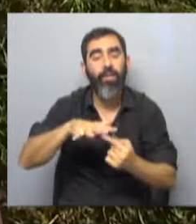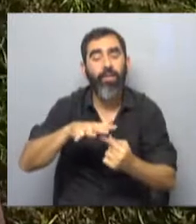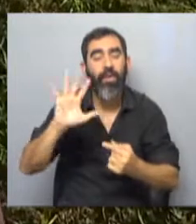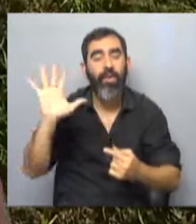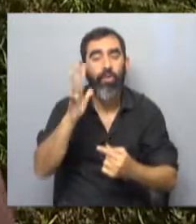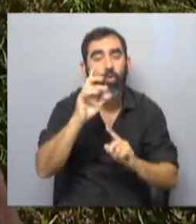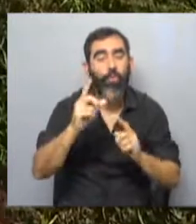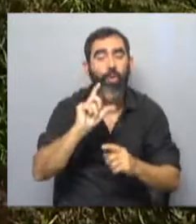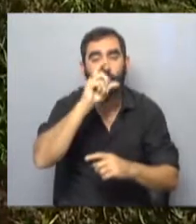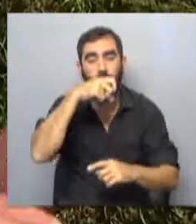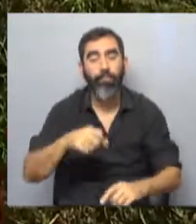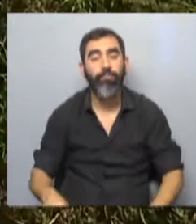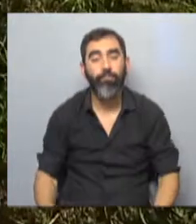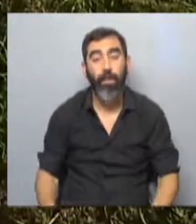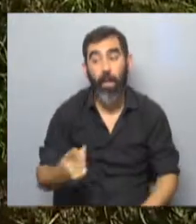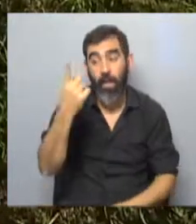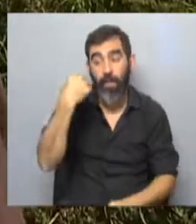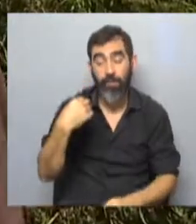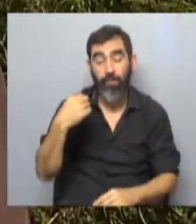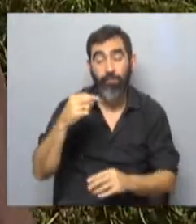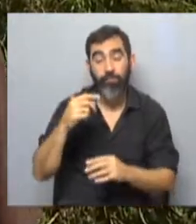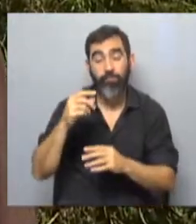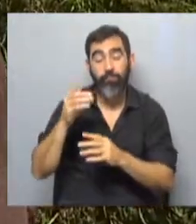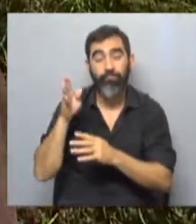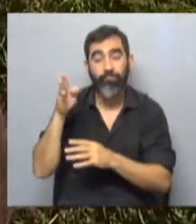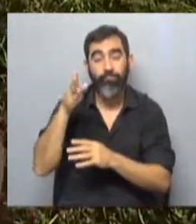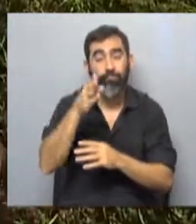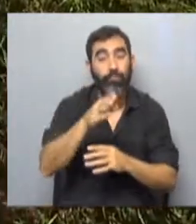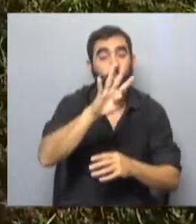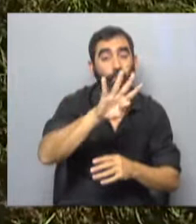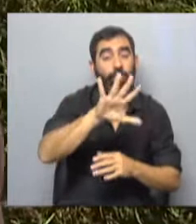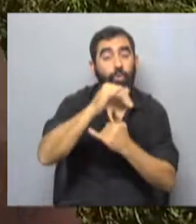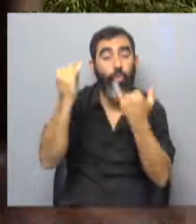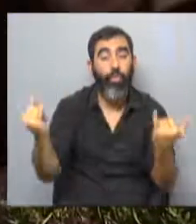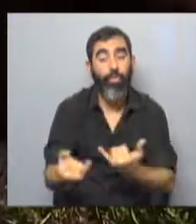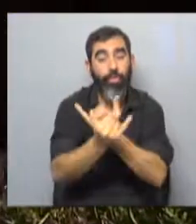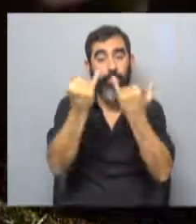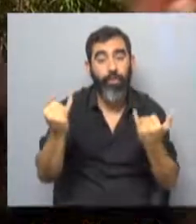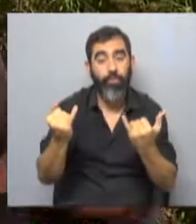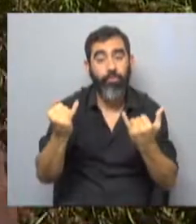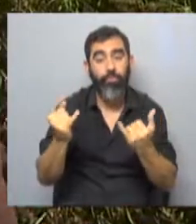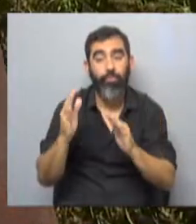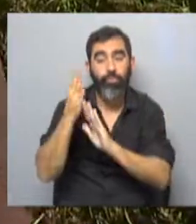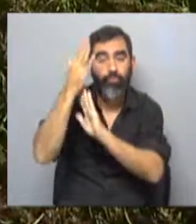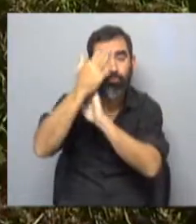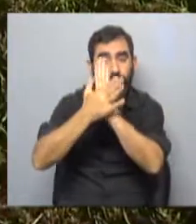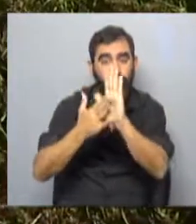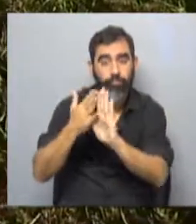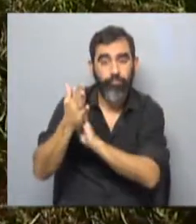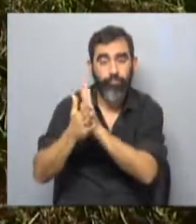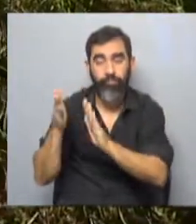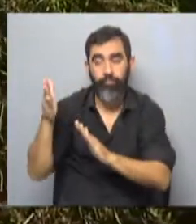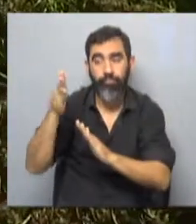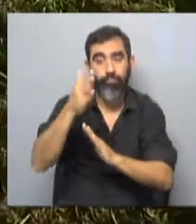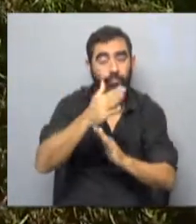montevideo ahí va bueno ahora ayer arrancamos una gira que va a durar 45 días que es donde vamos a recorrer todo el país en el marco de nuestro